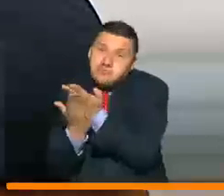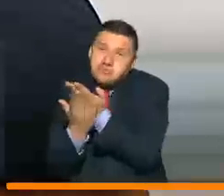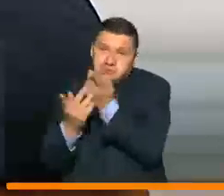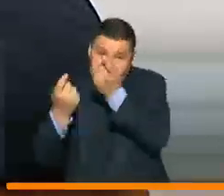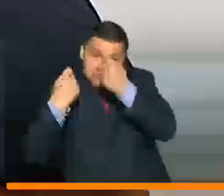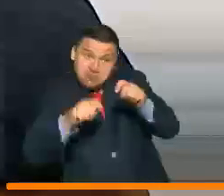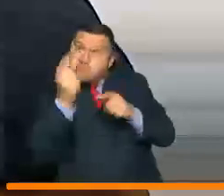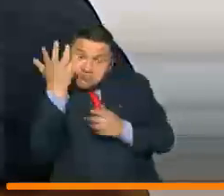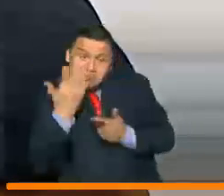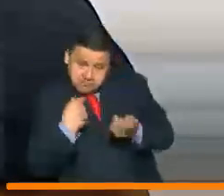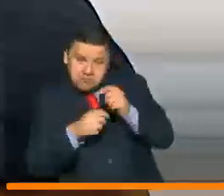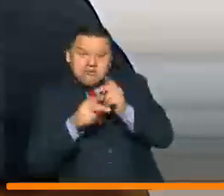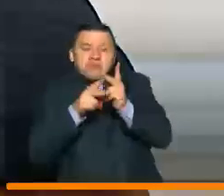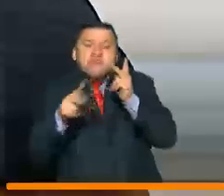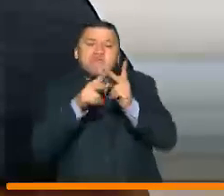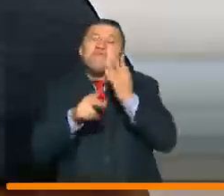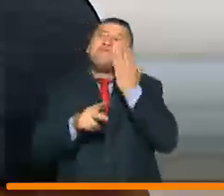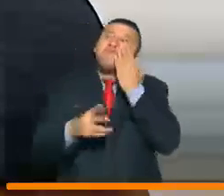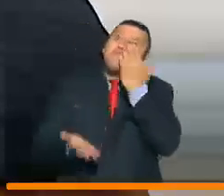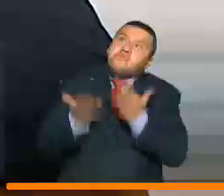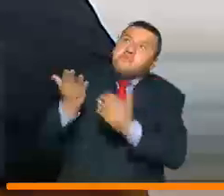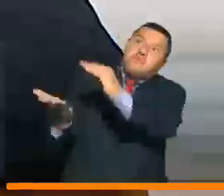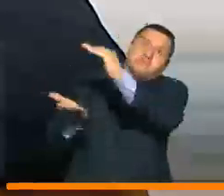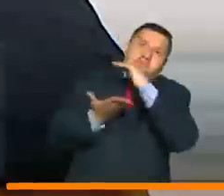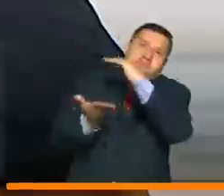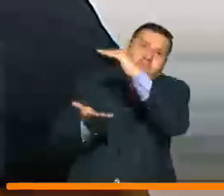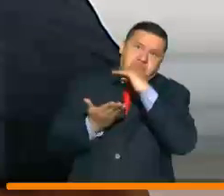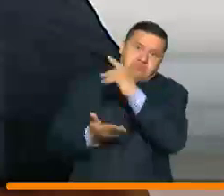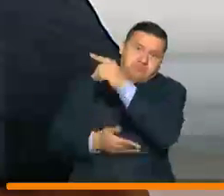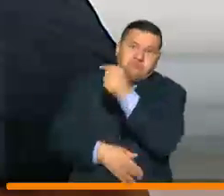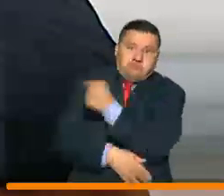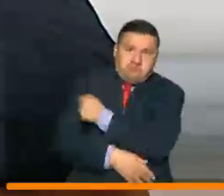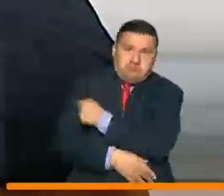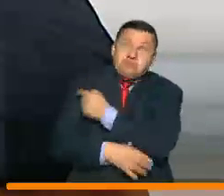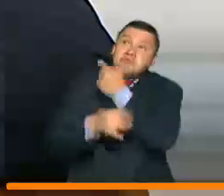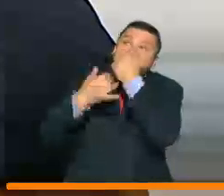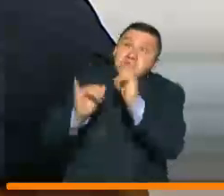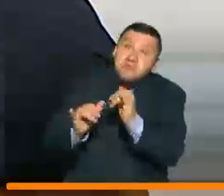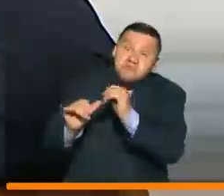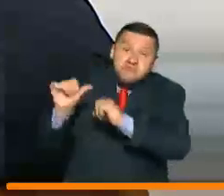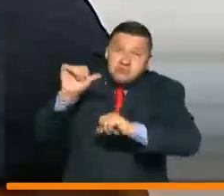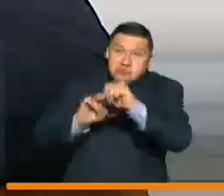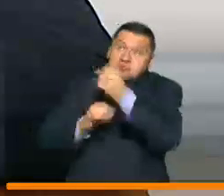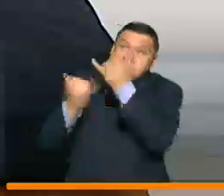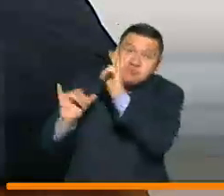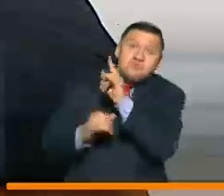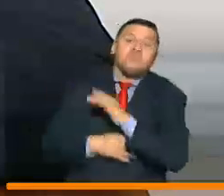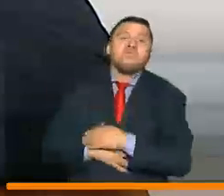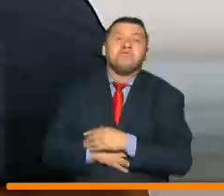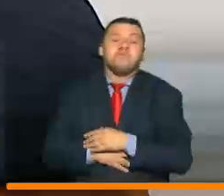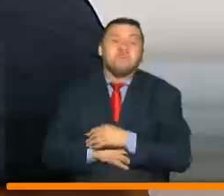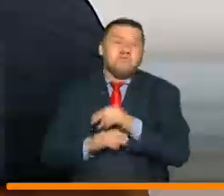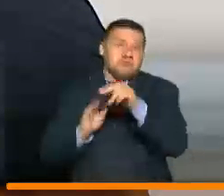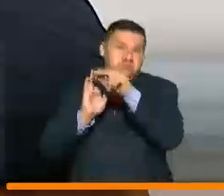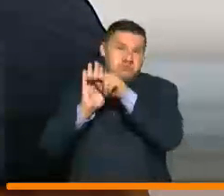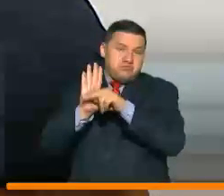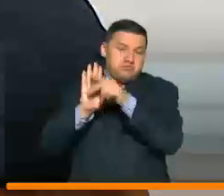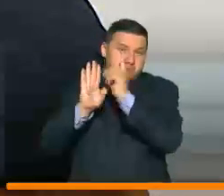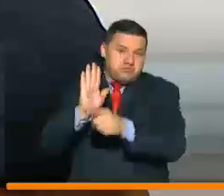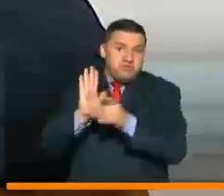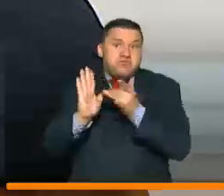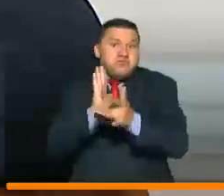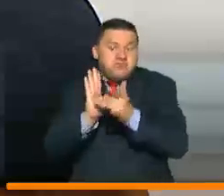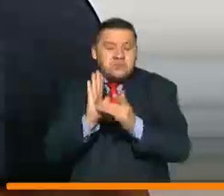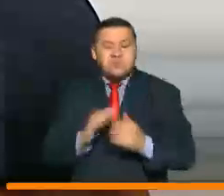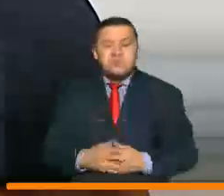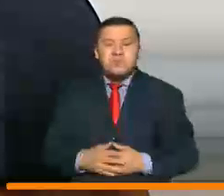venta y de fechas de posibles de entrega de vacuna una vez se hubiera obtenido el reglamento de uso de